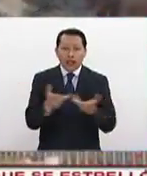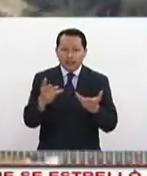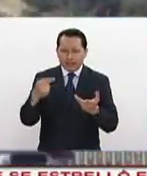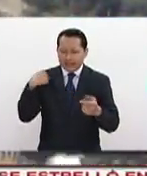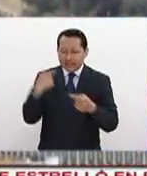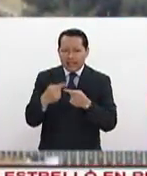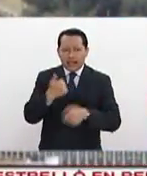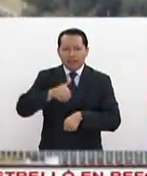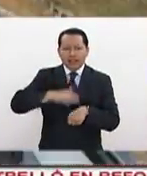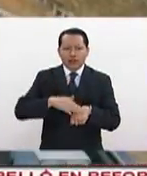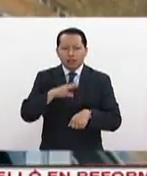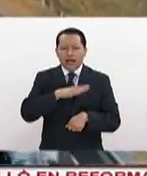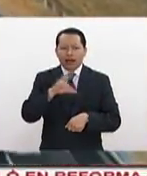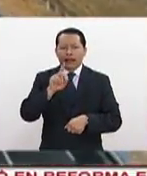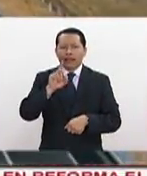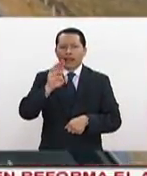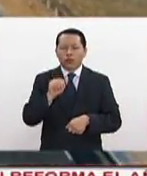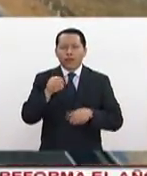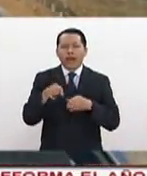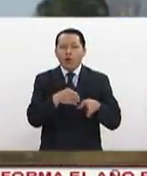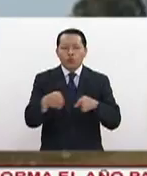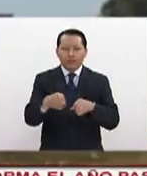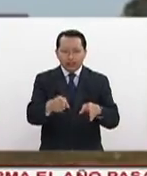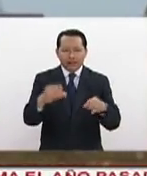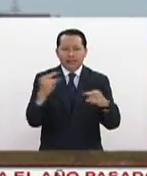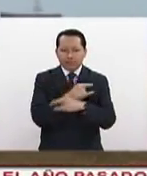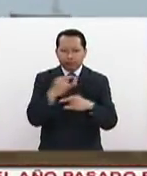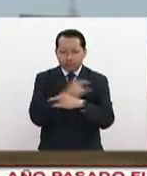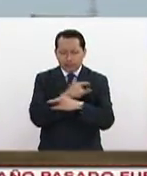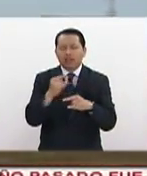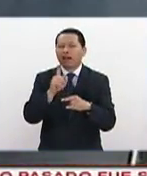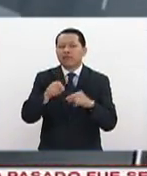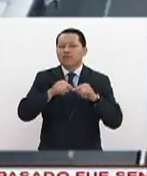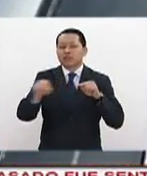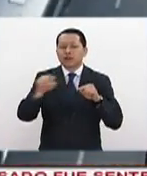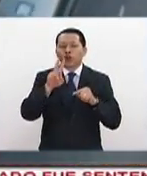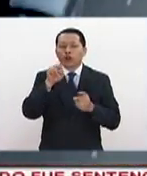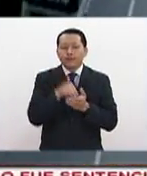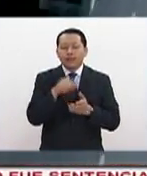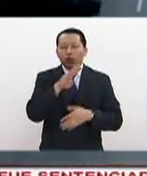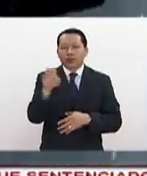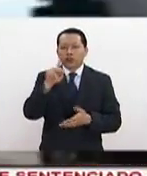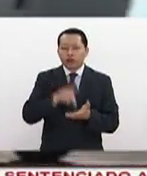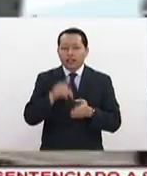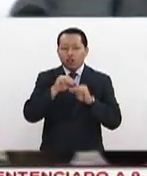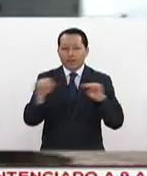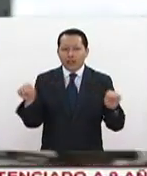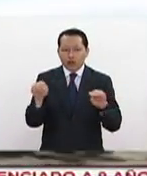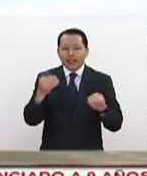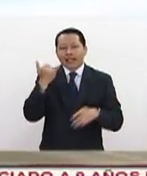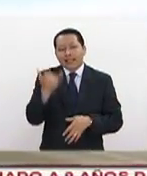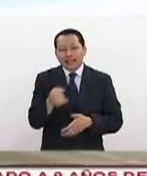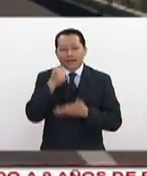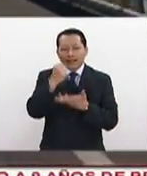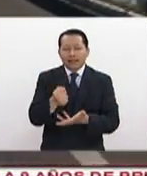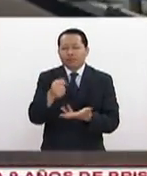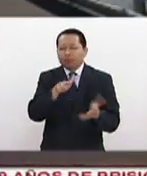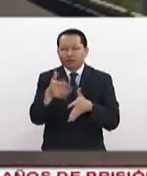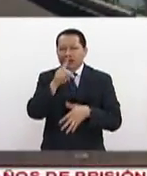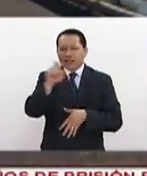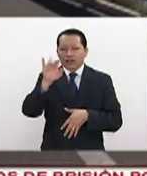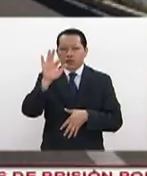va de esta administración 39 autopistas con una extensión de más de 2,400 kilómetros y una inversión de